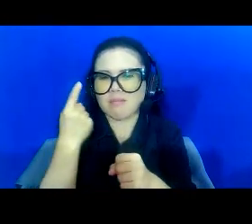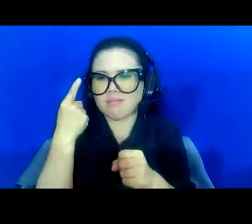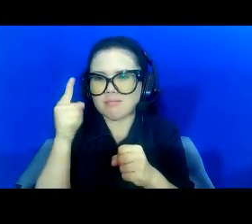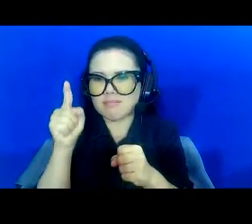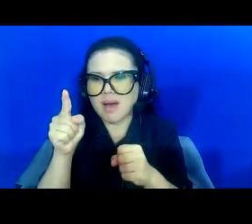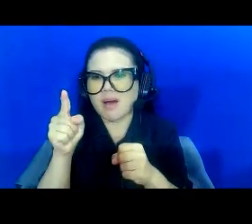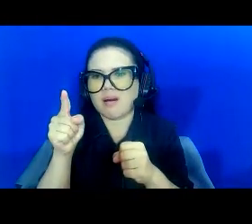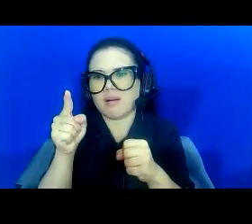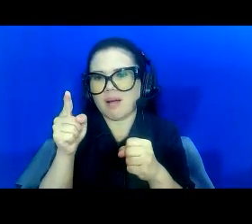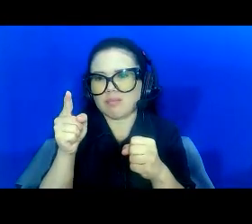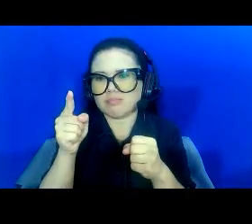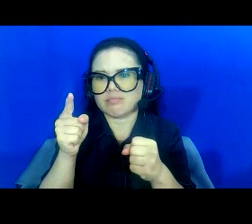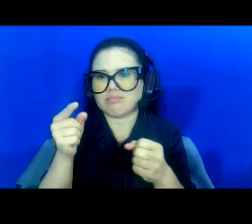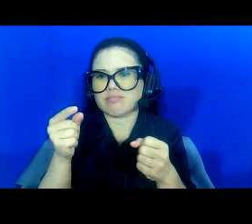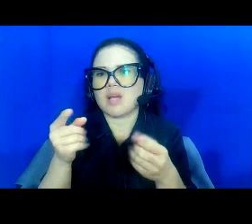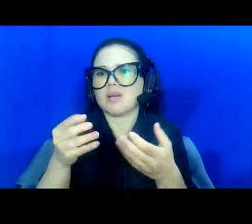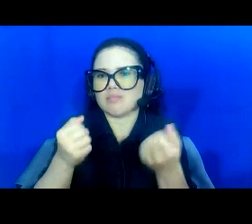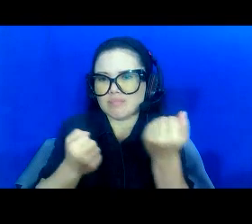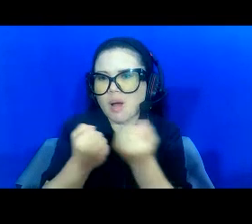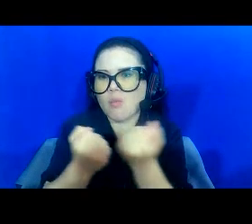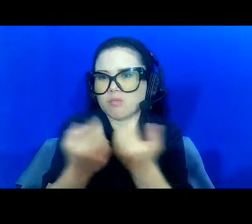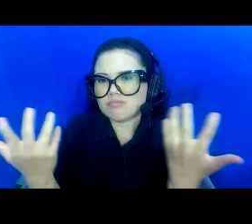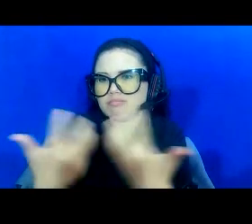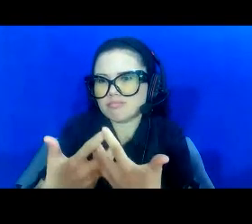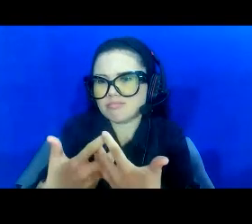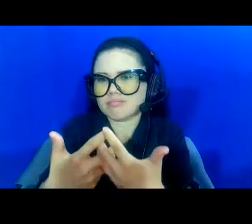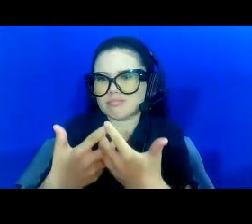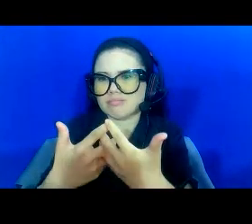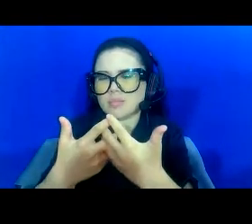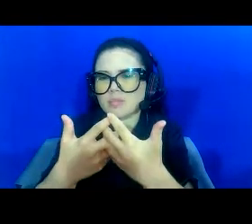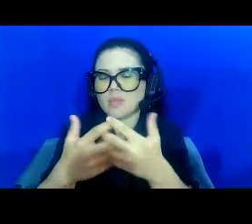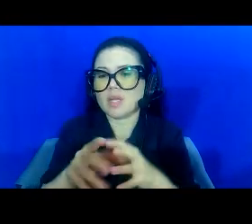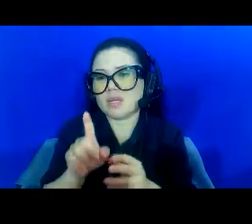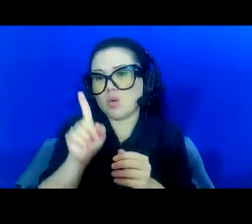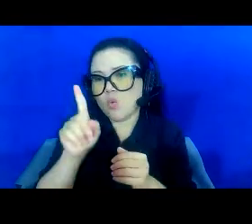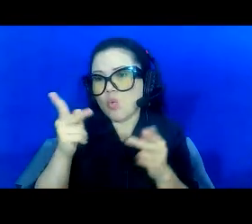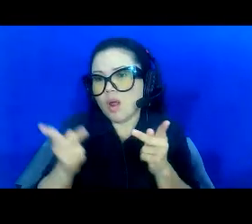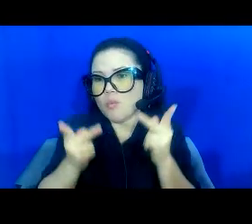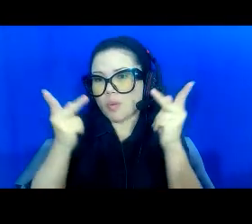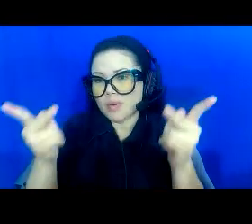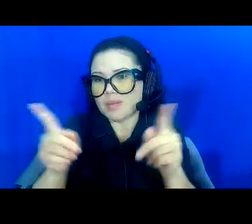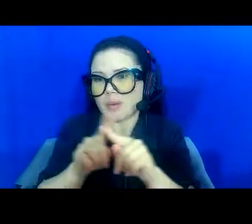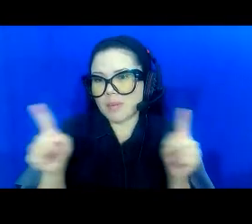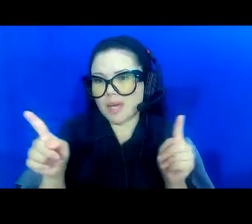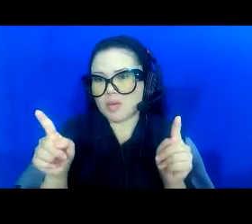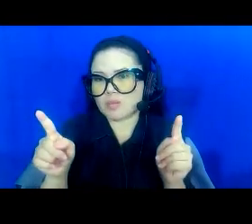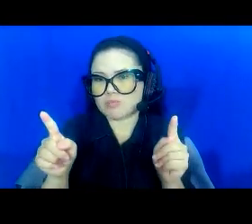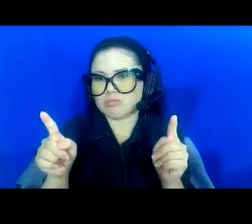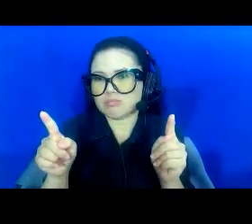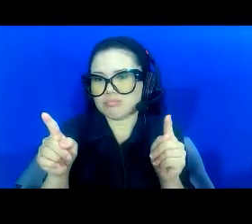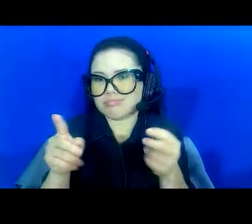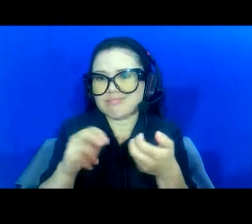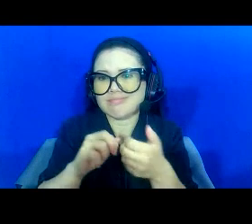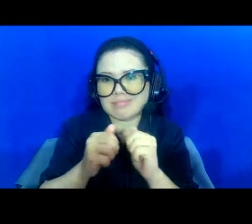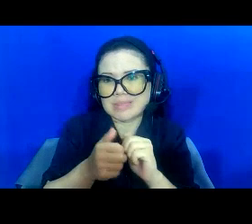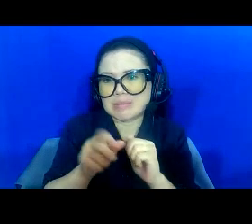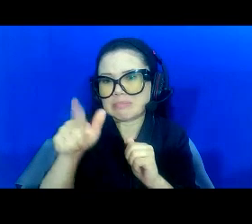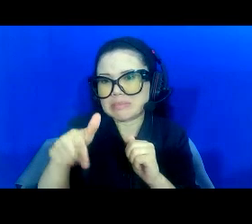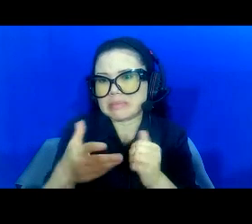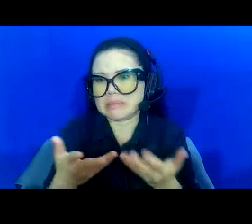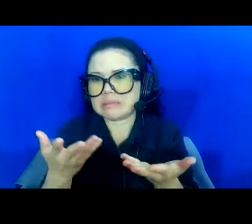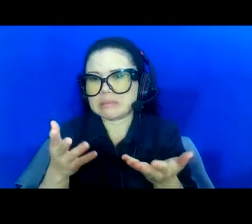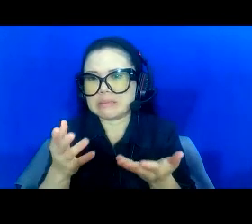a cabo ese enlace. Así que sí, es una de las propuestas, pero está ese detalle que en su momento se le solicitará más